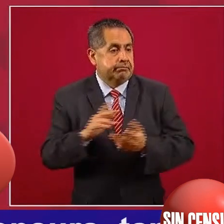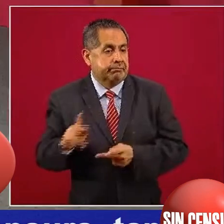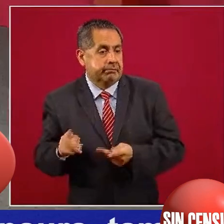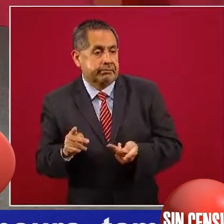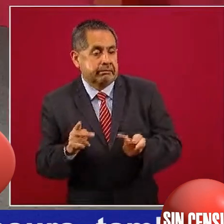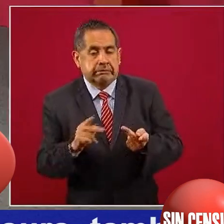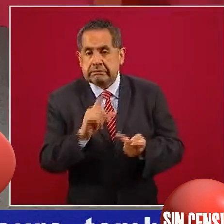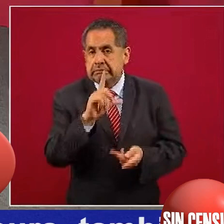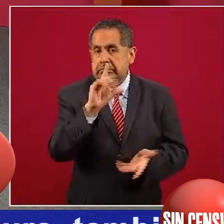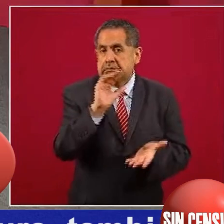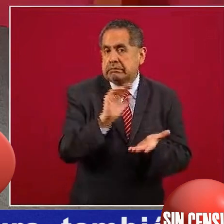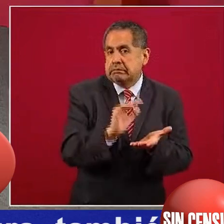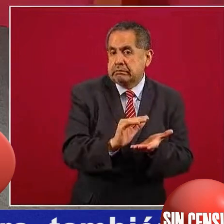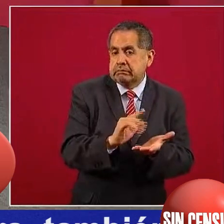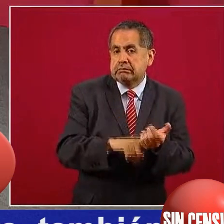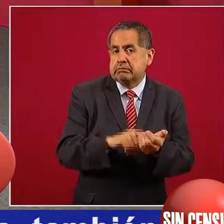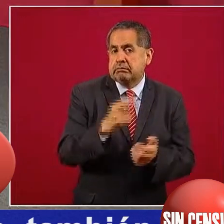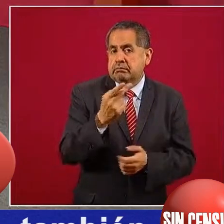antes de